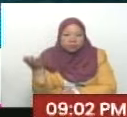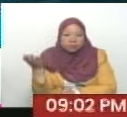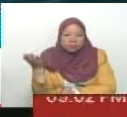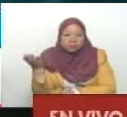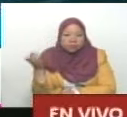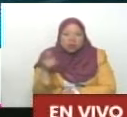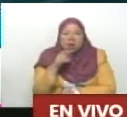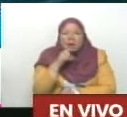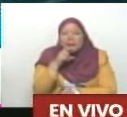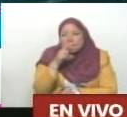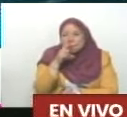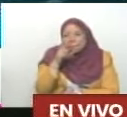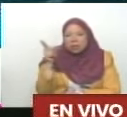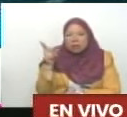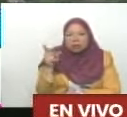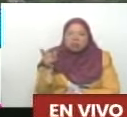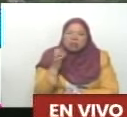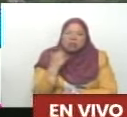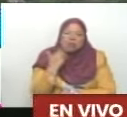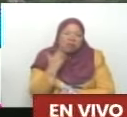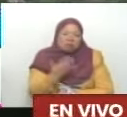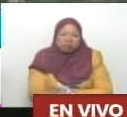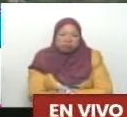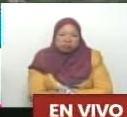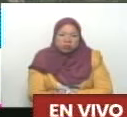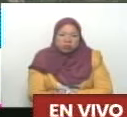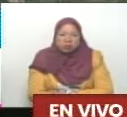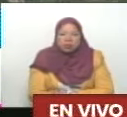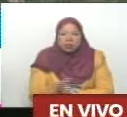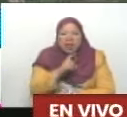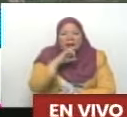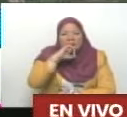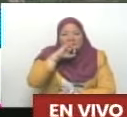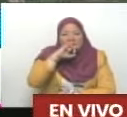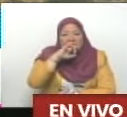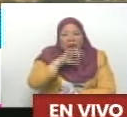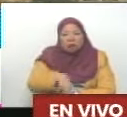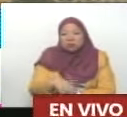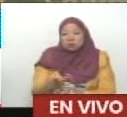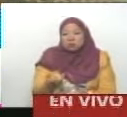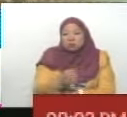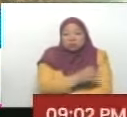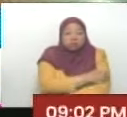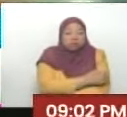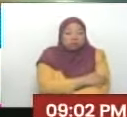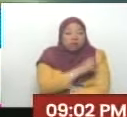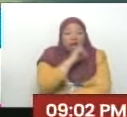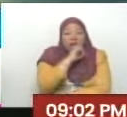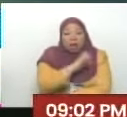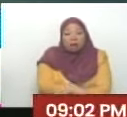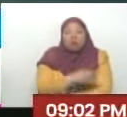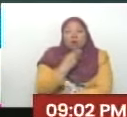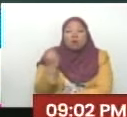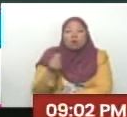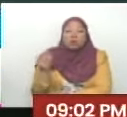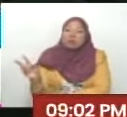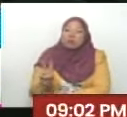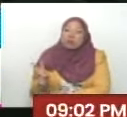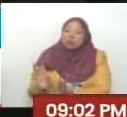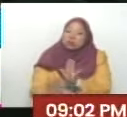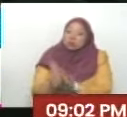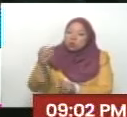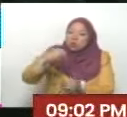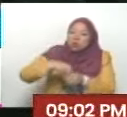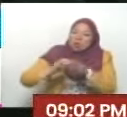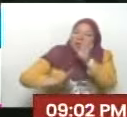que Maduro va a mandar, ¿qué es eso? Arden de envidia, déjenle envidia, ¿vale? Es la juventud venezolana que se incorpora